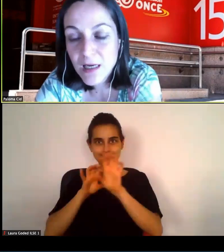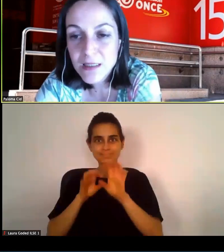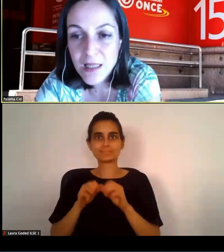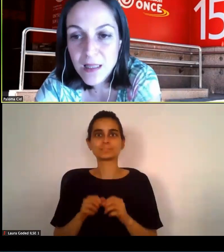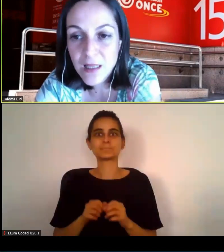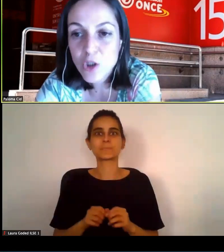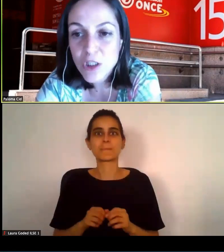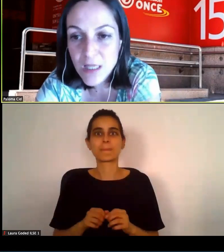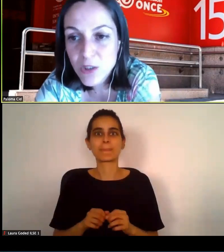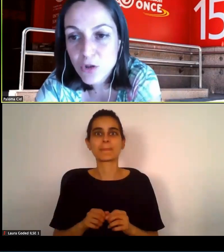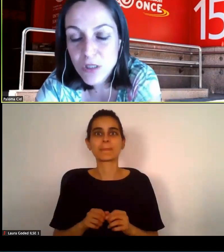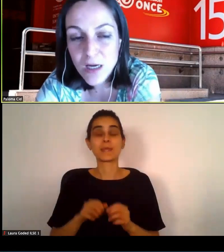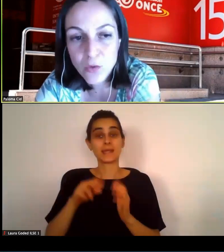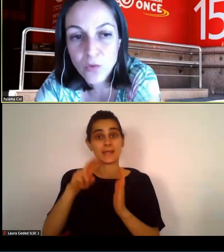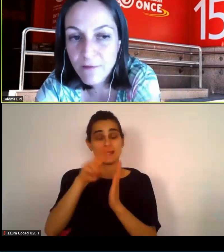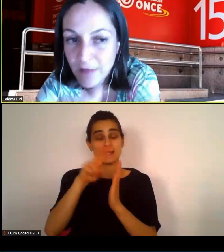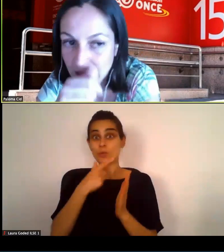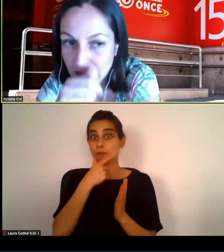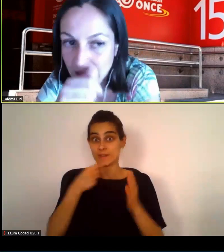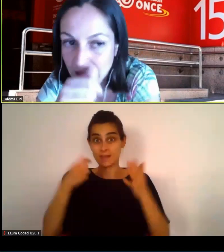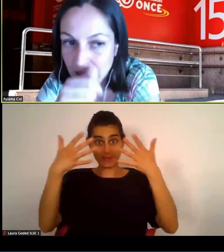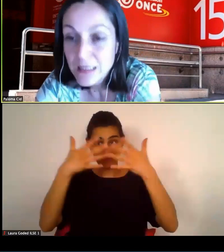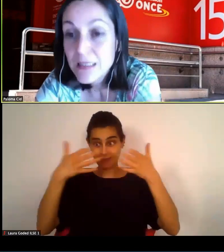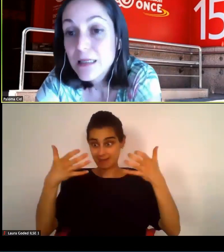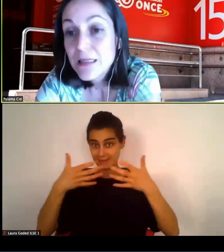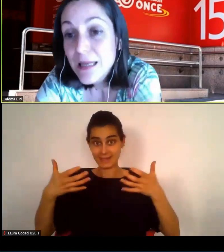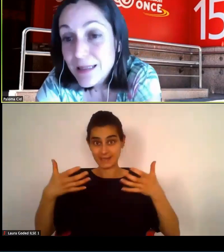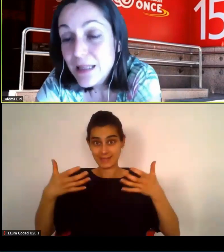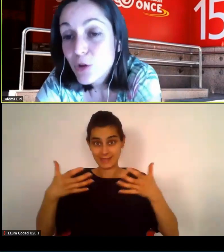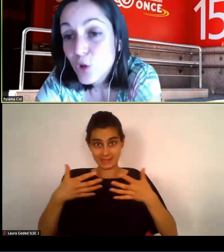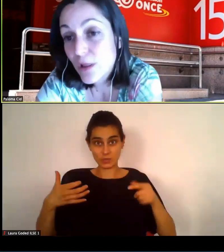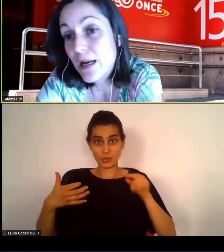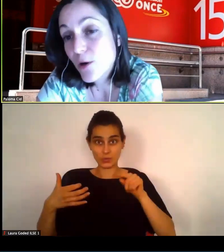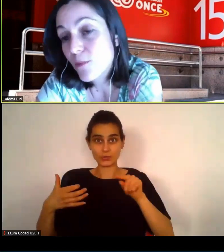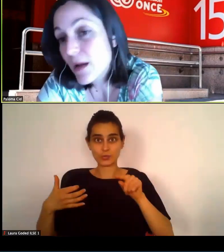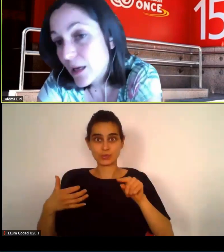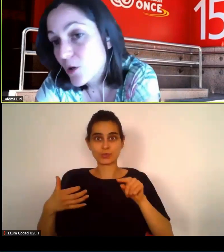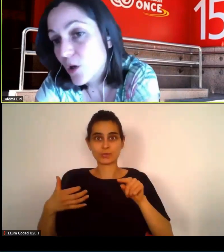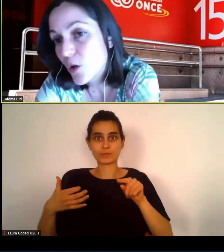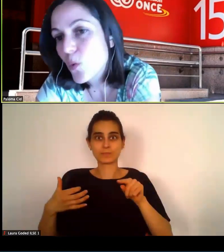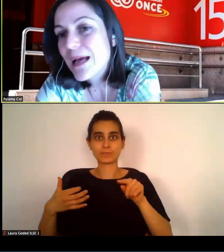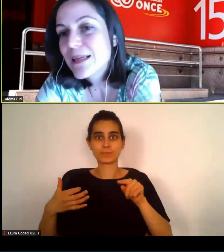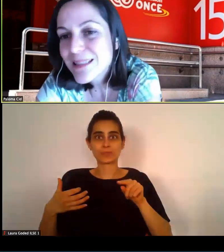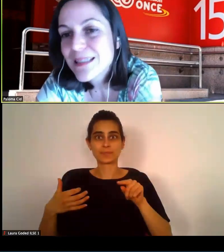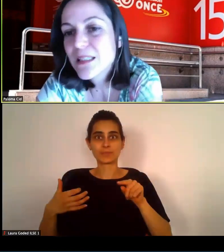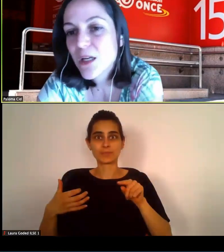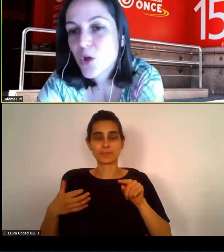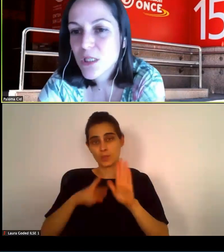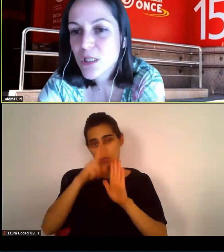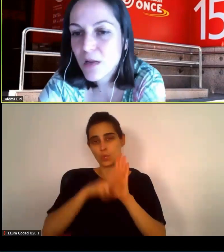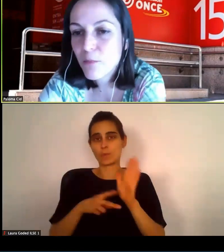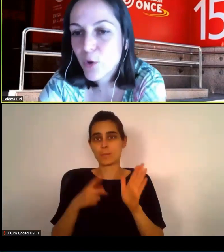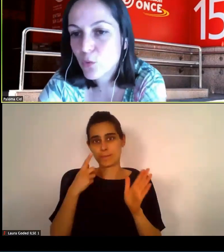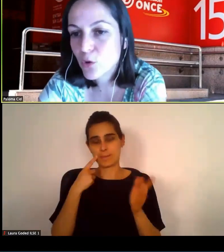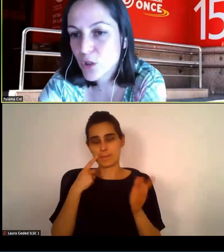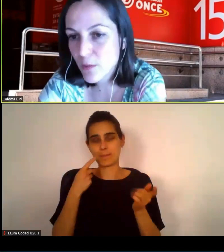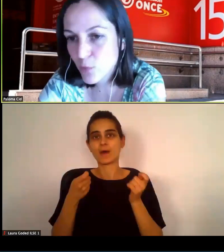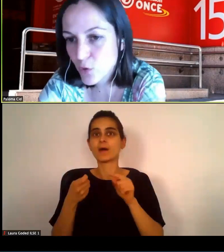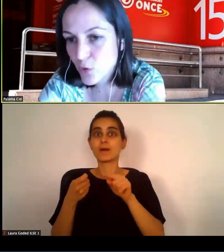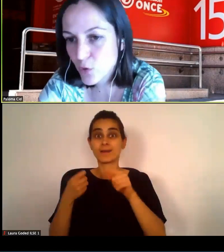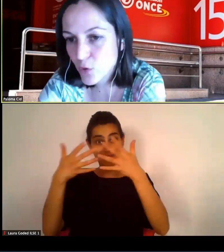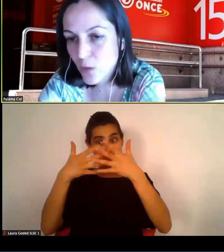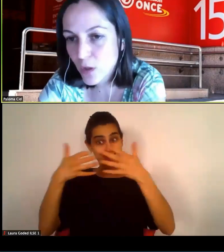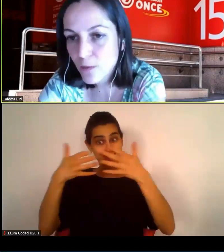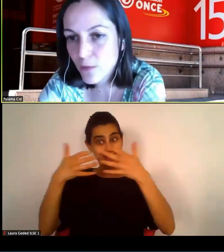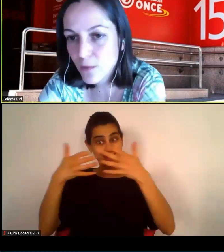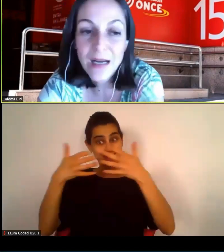fácil, es decir, los textos en lectura fácil, dentro de la norma que los regula, sí se consideran productos de apoyo,